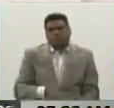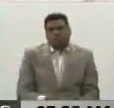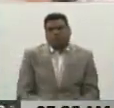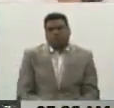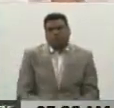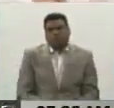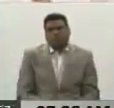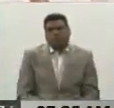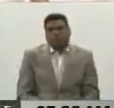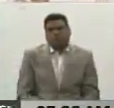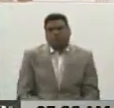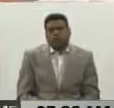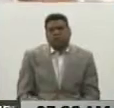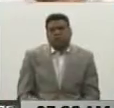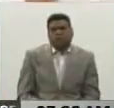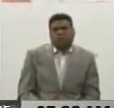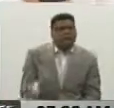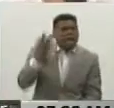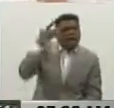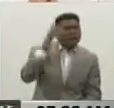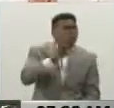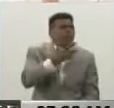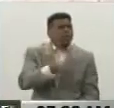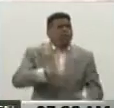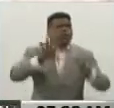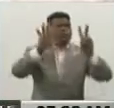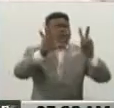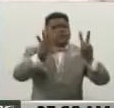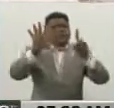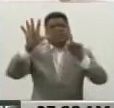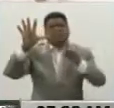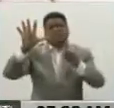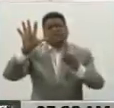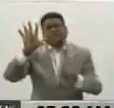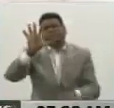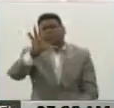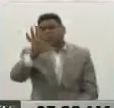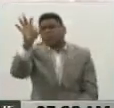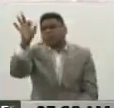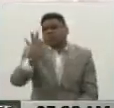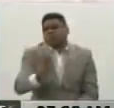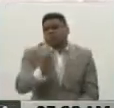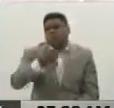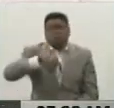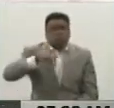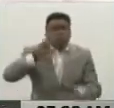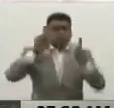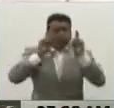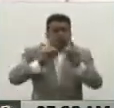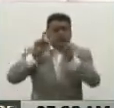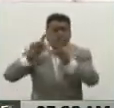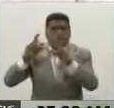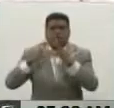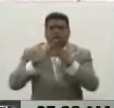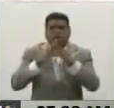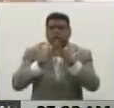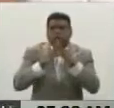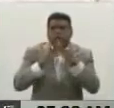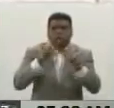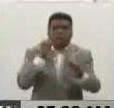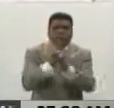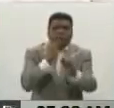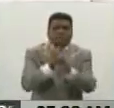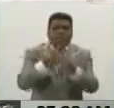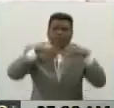creo que no exagero cuando digo que entre un 75 y 80% de lo que es la formación dentro de la misión Robinson Digital va orientada precisamente primero a